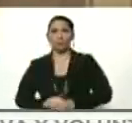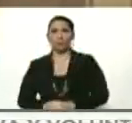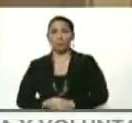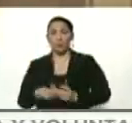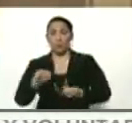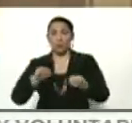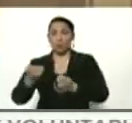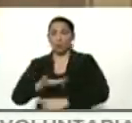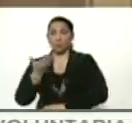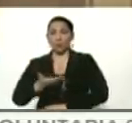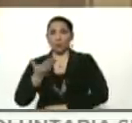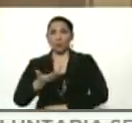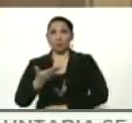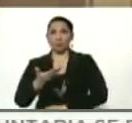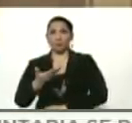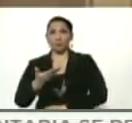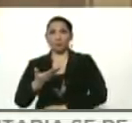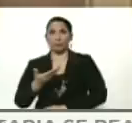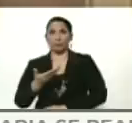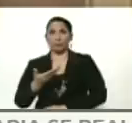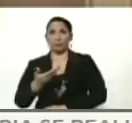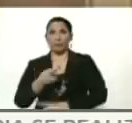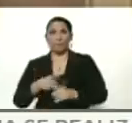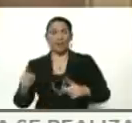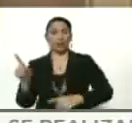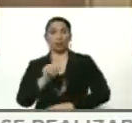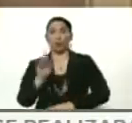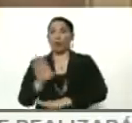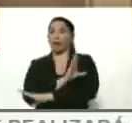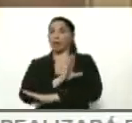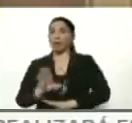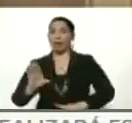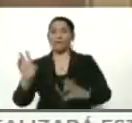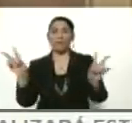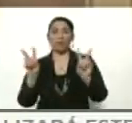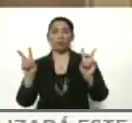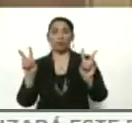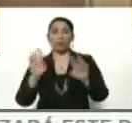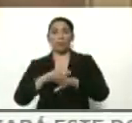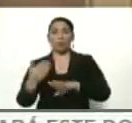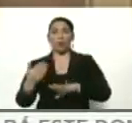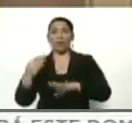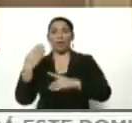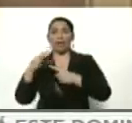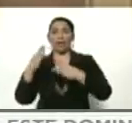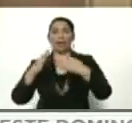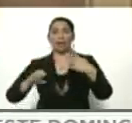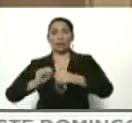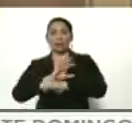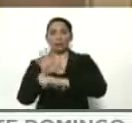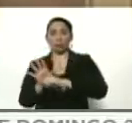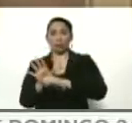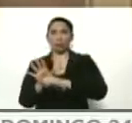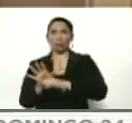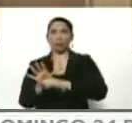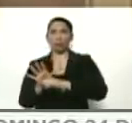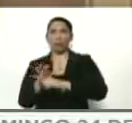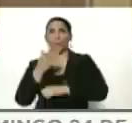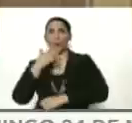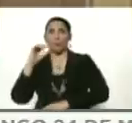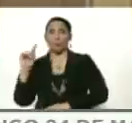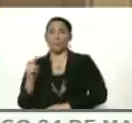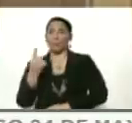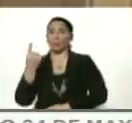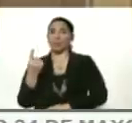control importante. Pero no es para cantar victoria, porque una de las características del coronavirus es que primero